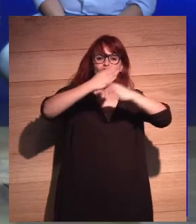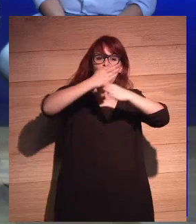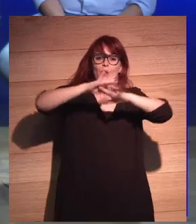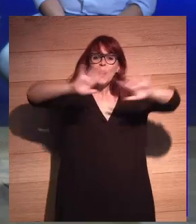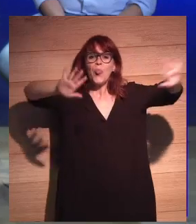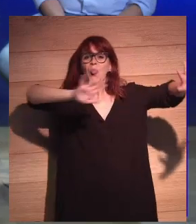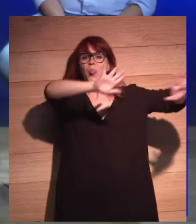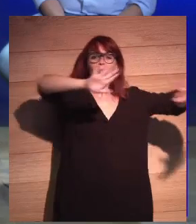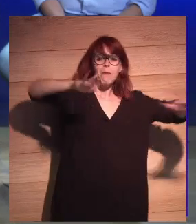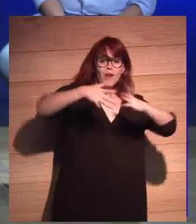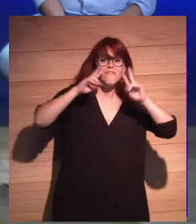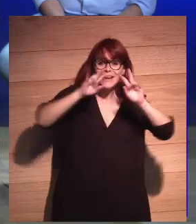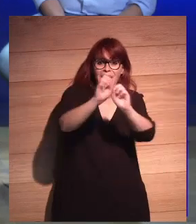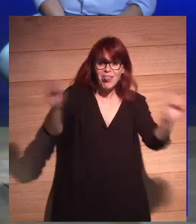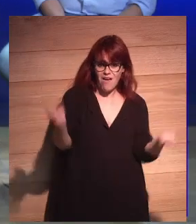cuando sabes que no está viendo nada.